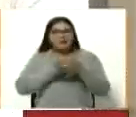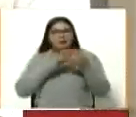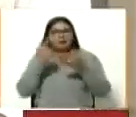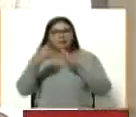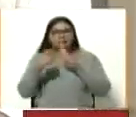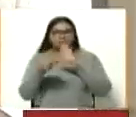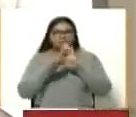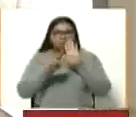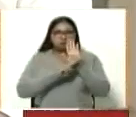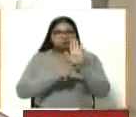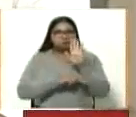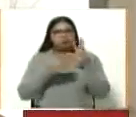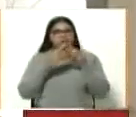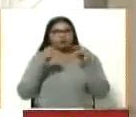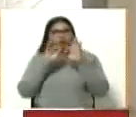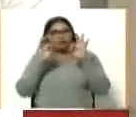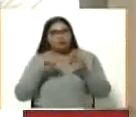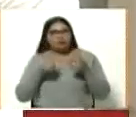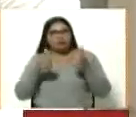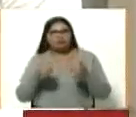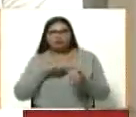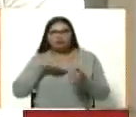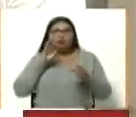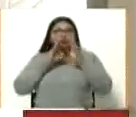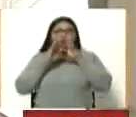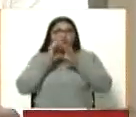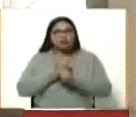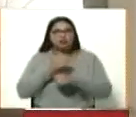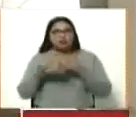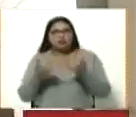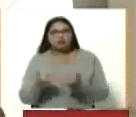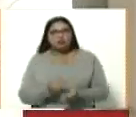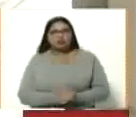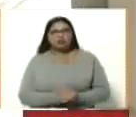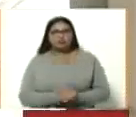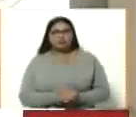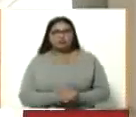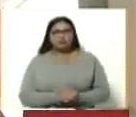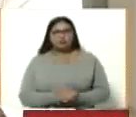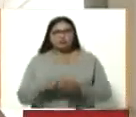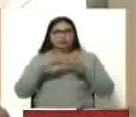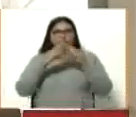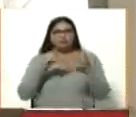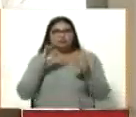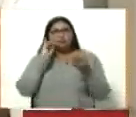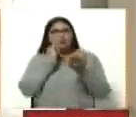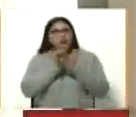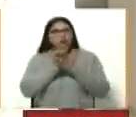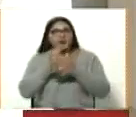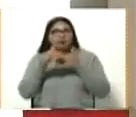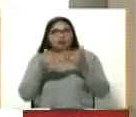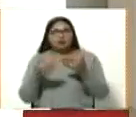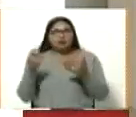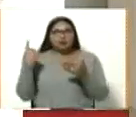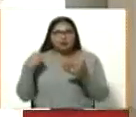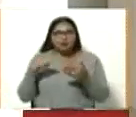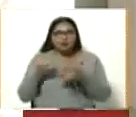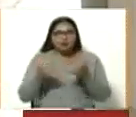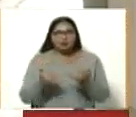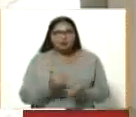argumentos, y confiamos de que tanto todas las pruebas que se tienen,